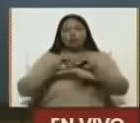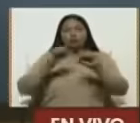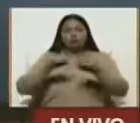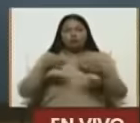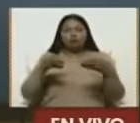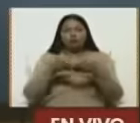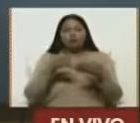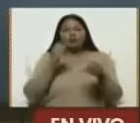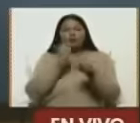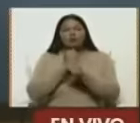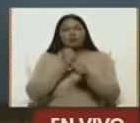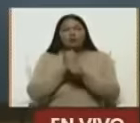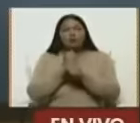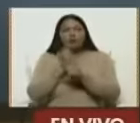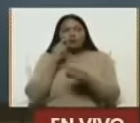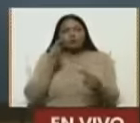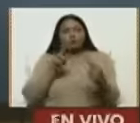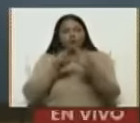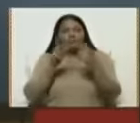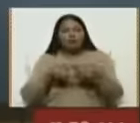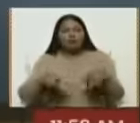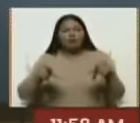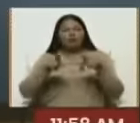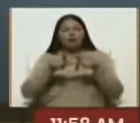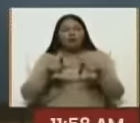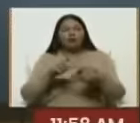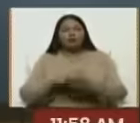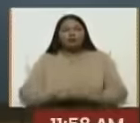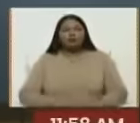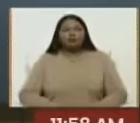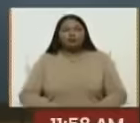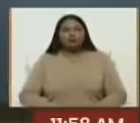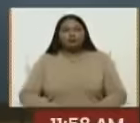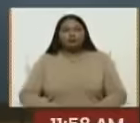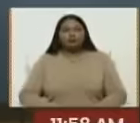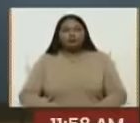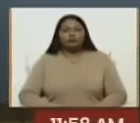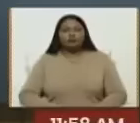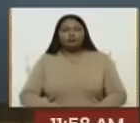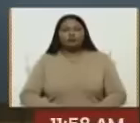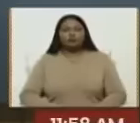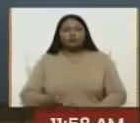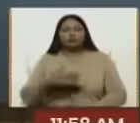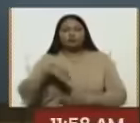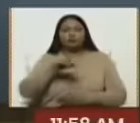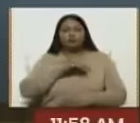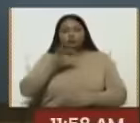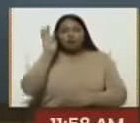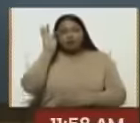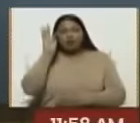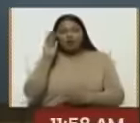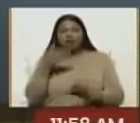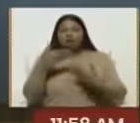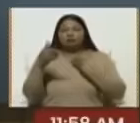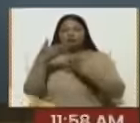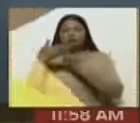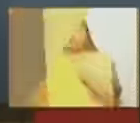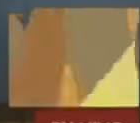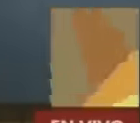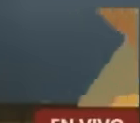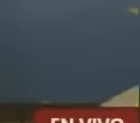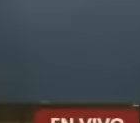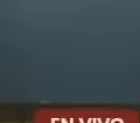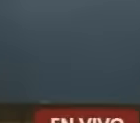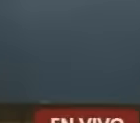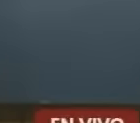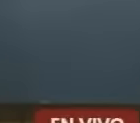personal obrero quien se encontraba en el sitio y con el cual nuestros fiscales han tenido un trabajo arduo